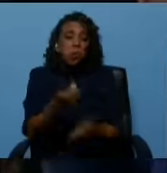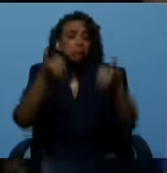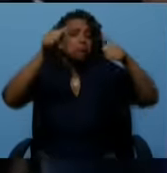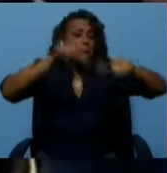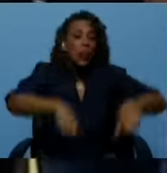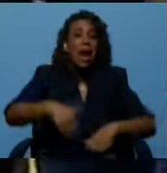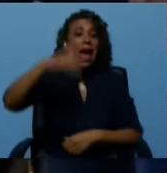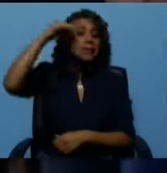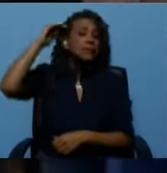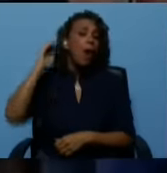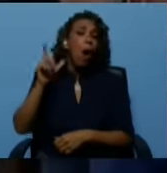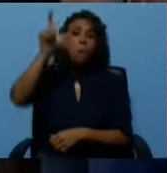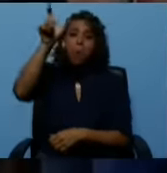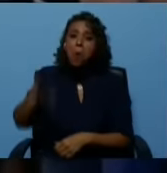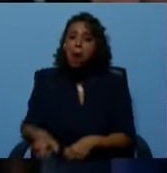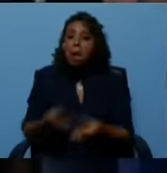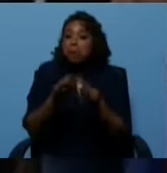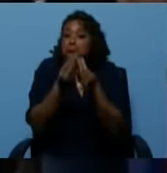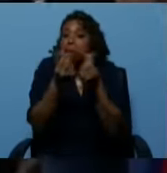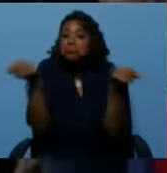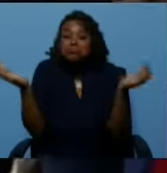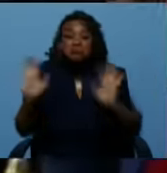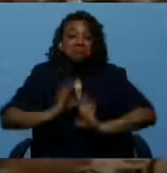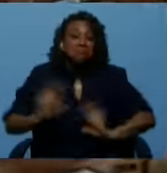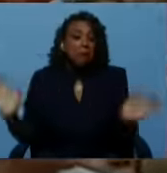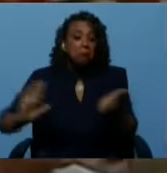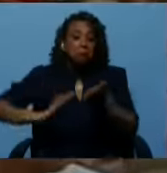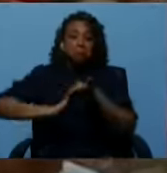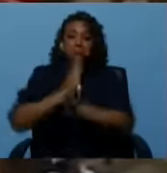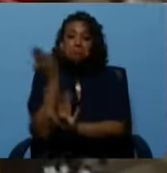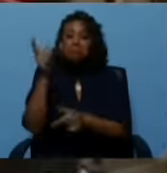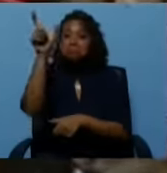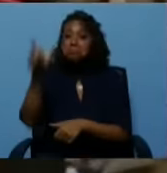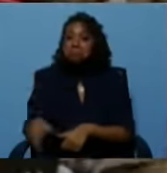La Sayona se terminó de espichar hoy.